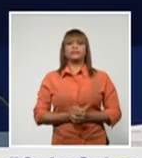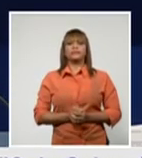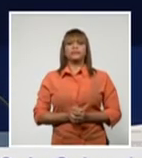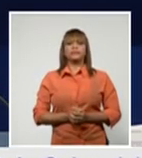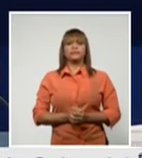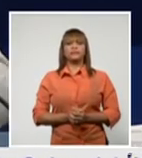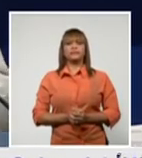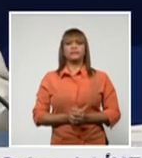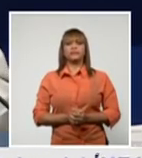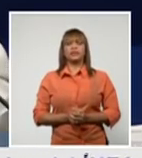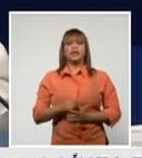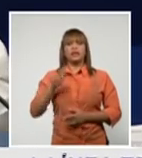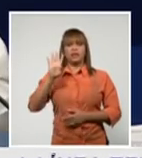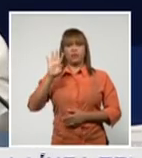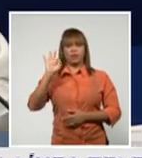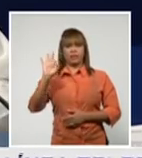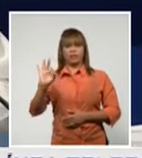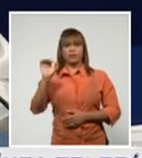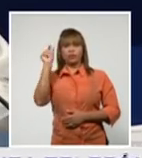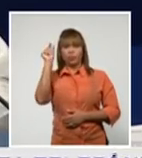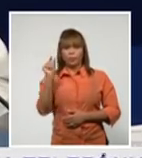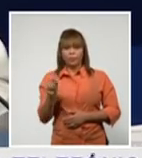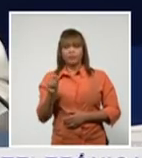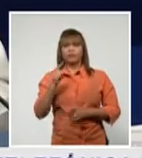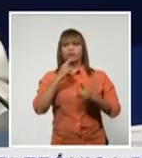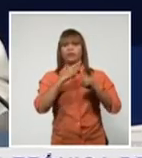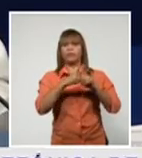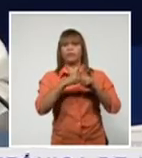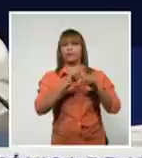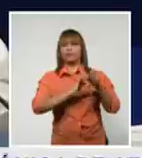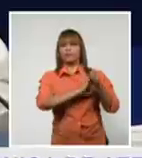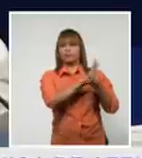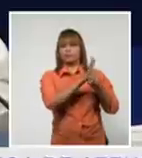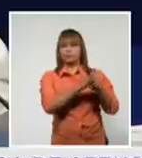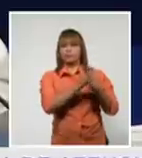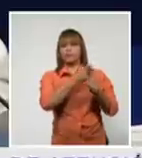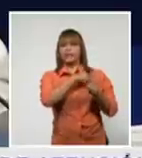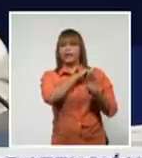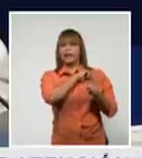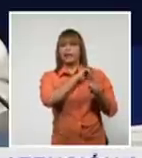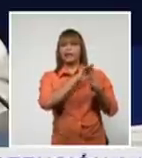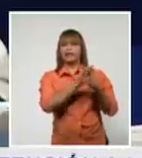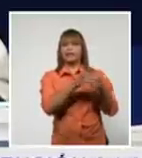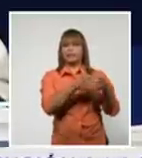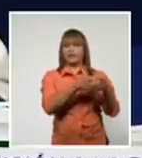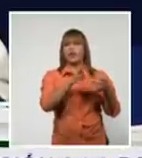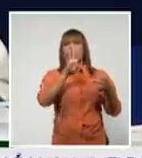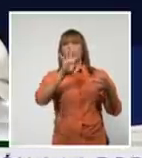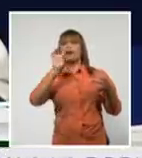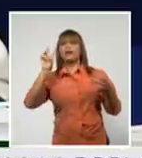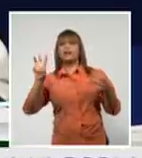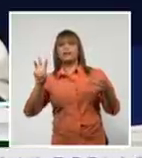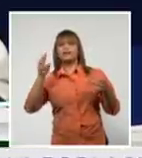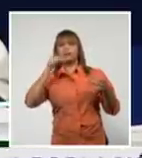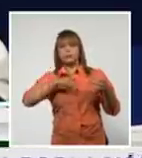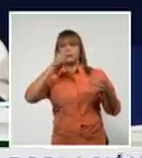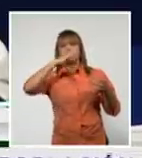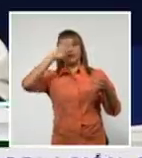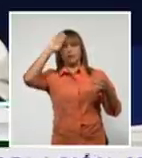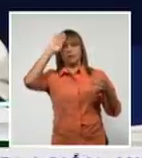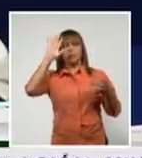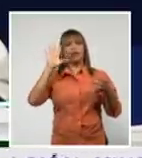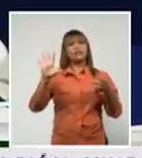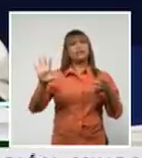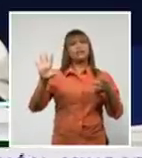Las 48 personas que se diagnosticaron ayer con la enfermedad, 43 son cubanos, 5